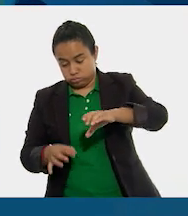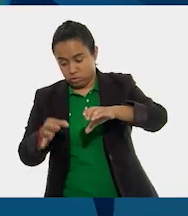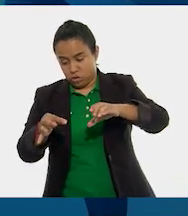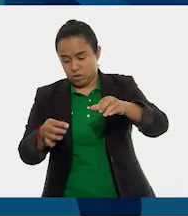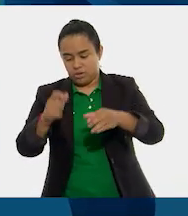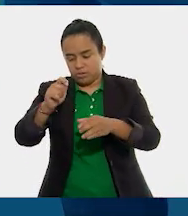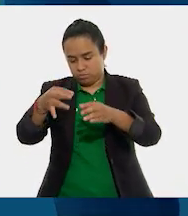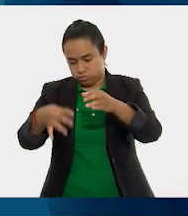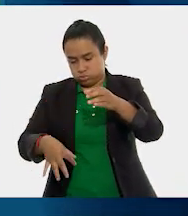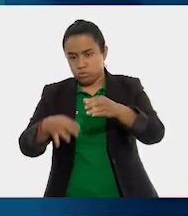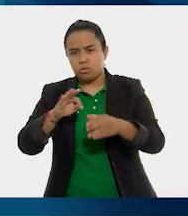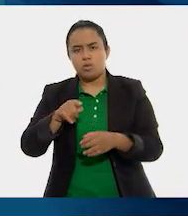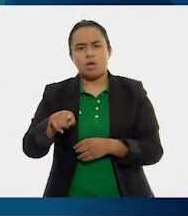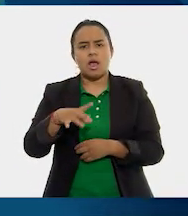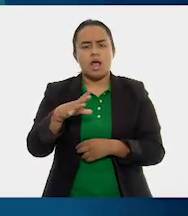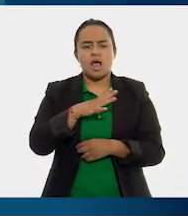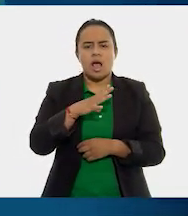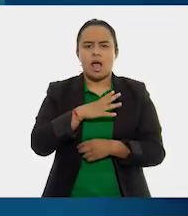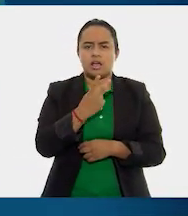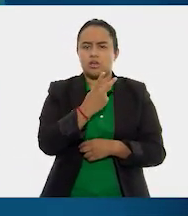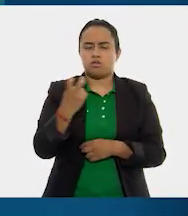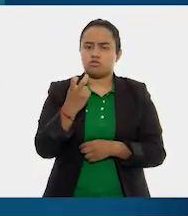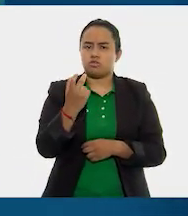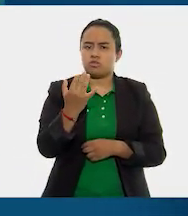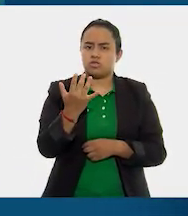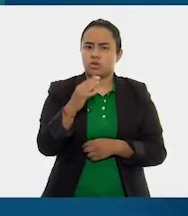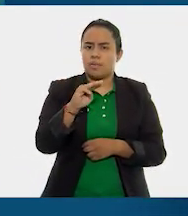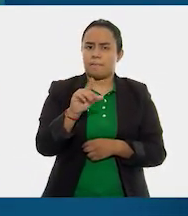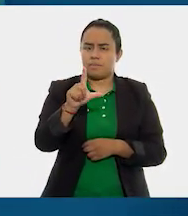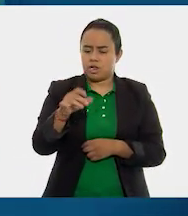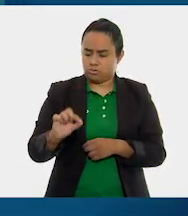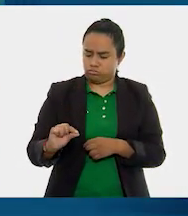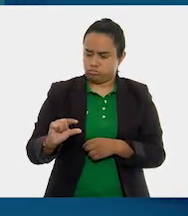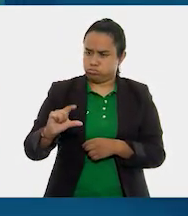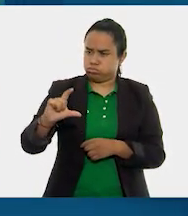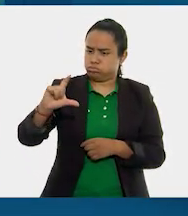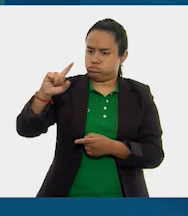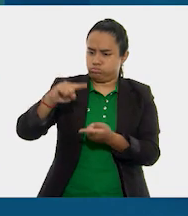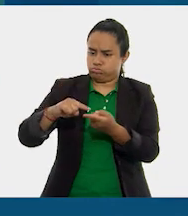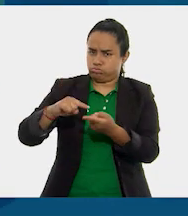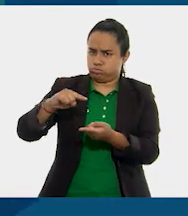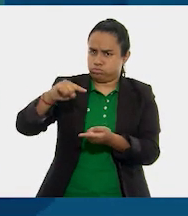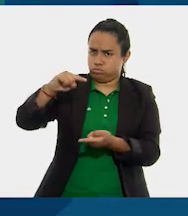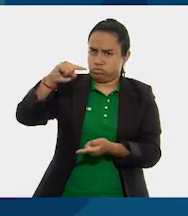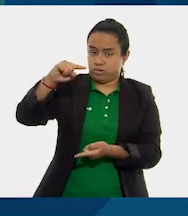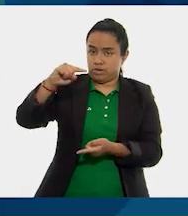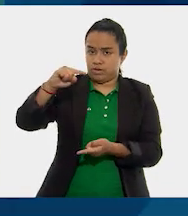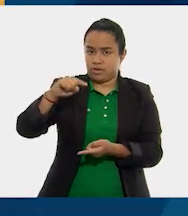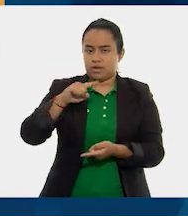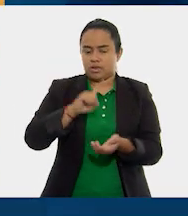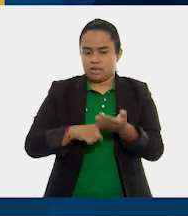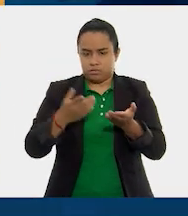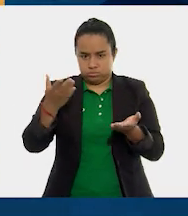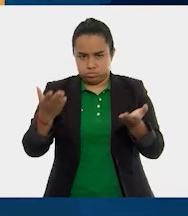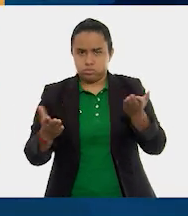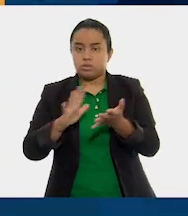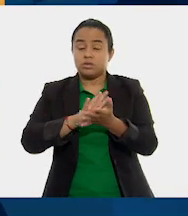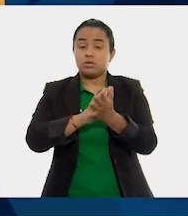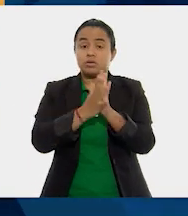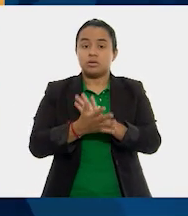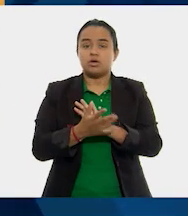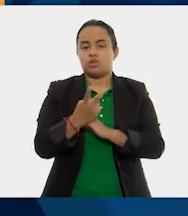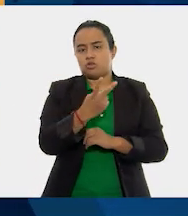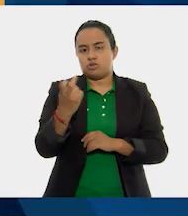probeta, podemos medir que tiene 250 mililitros de agua. Eso nos marca en la balanza que equivale